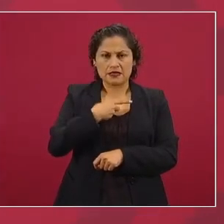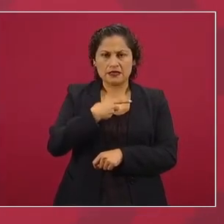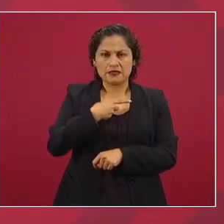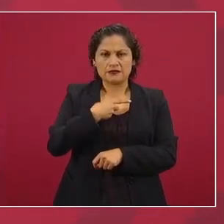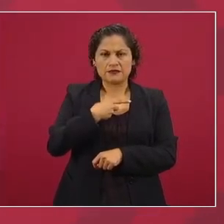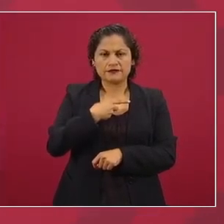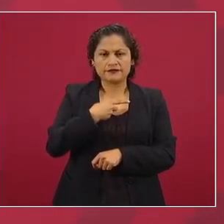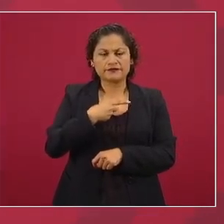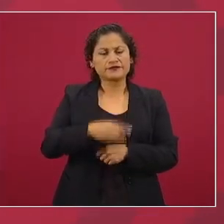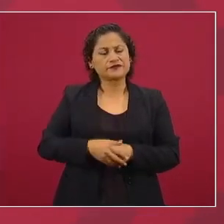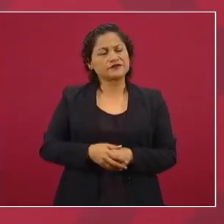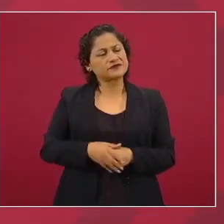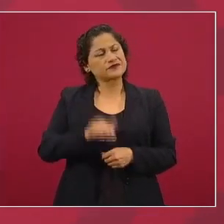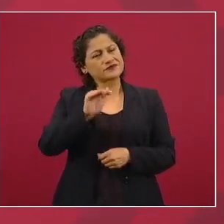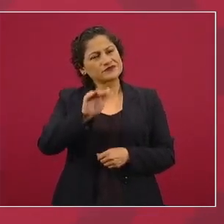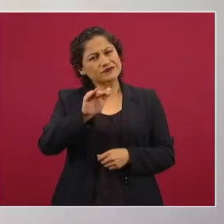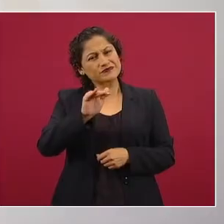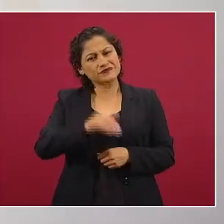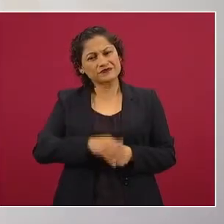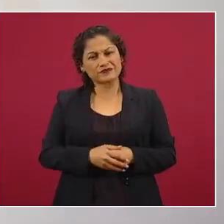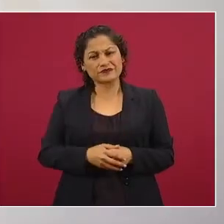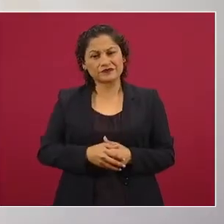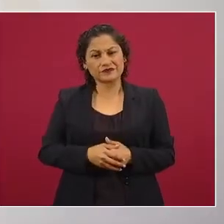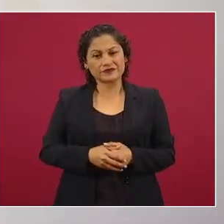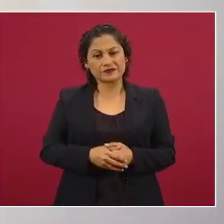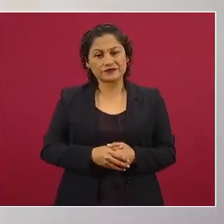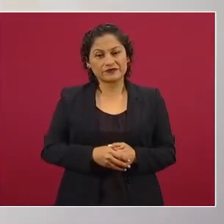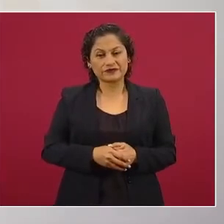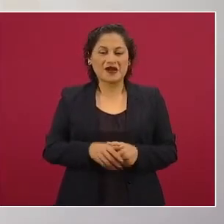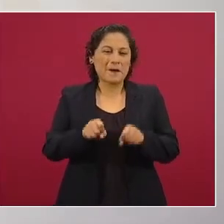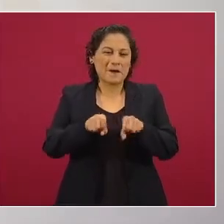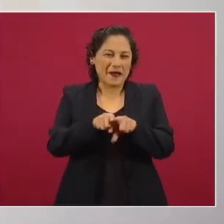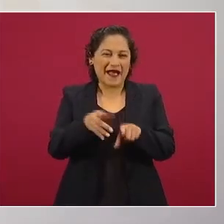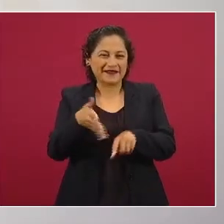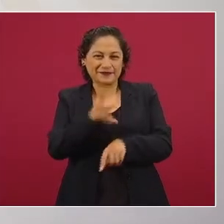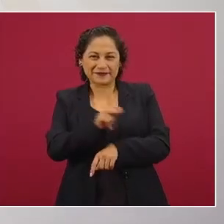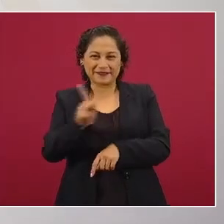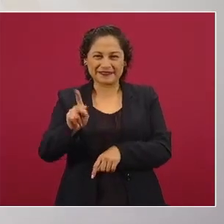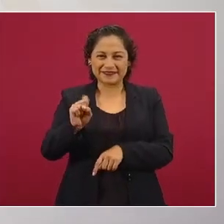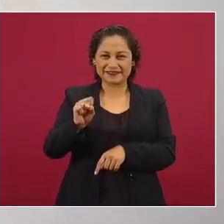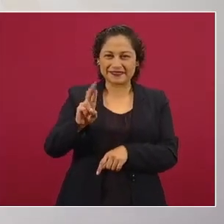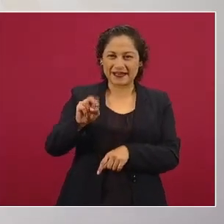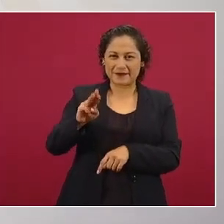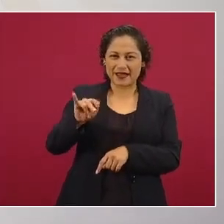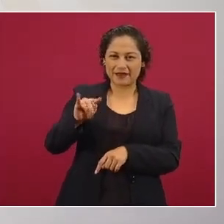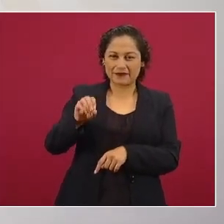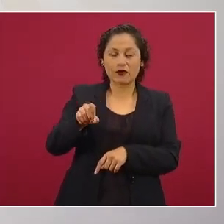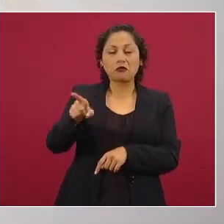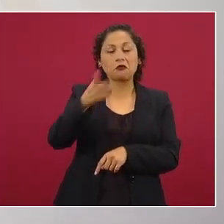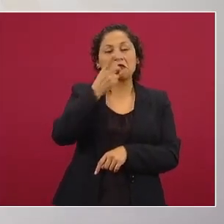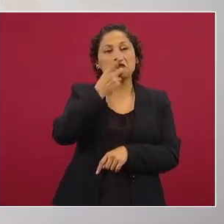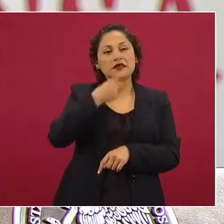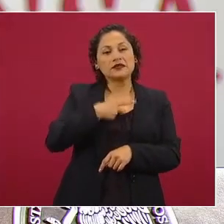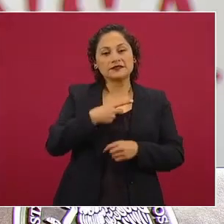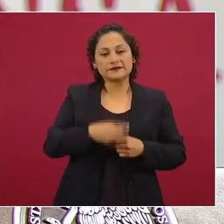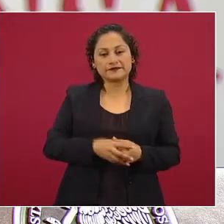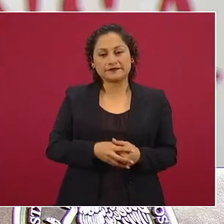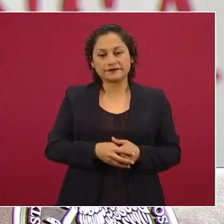usted habla así un poco como Sarmiento, ¿no?, de que